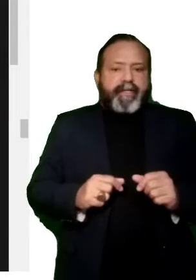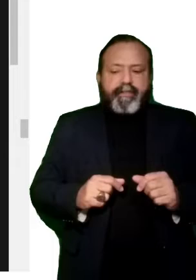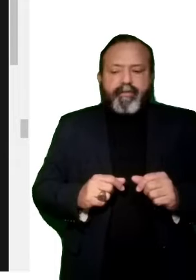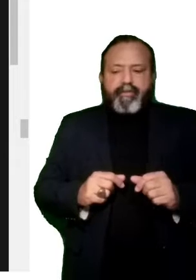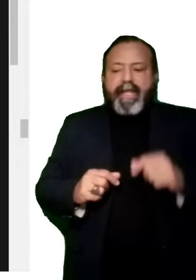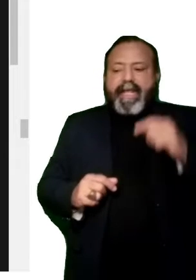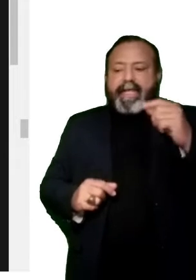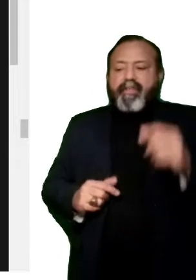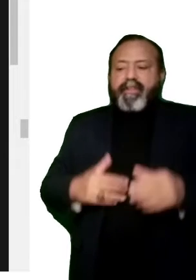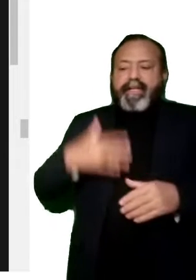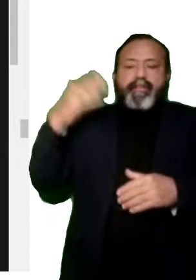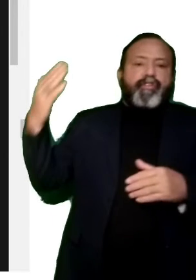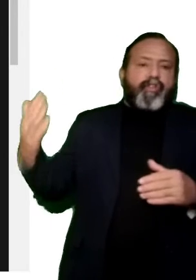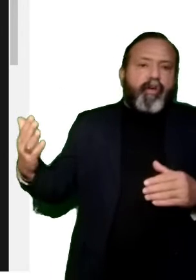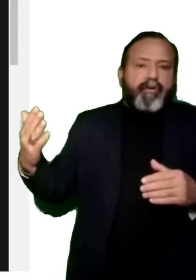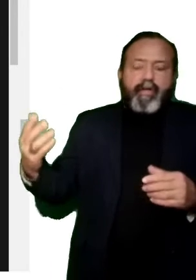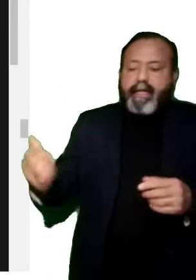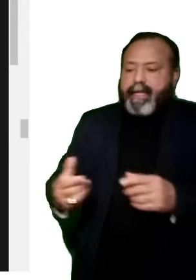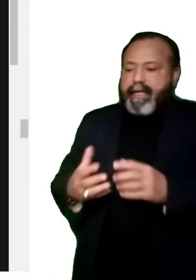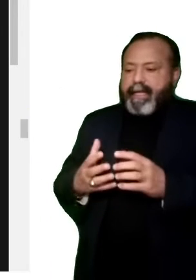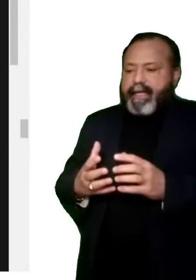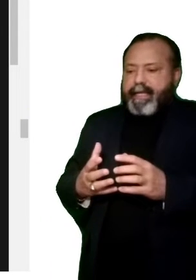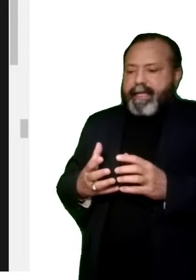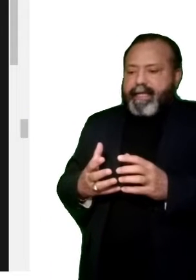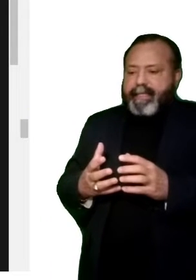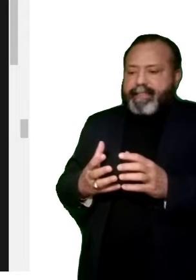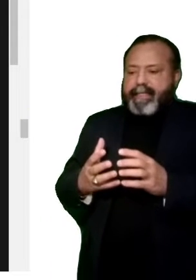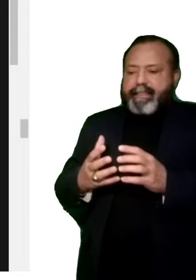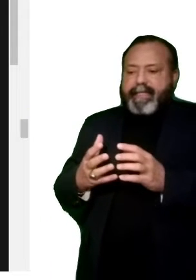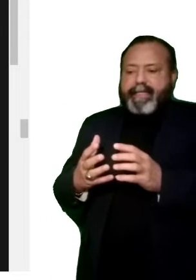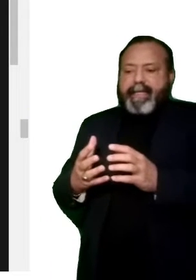de cuáles son esos delitos. Esos delitos son